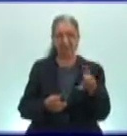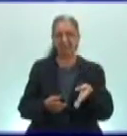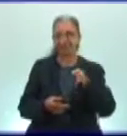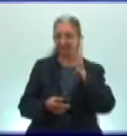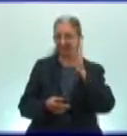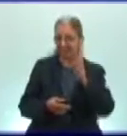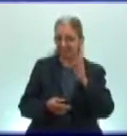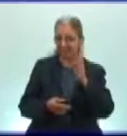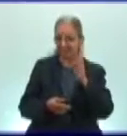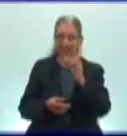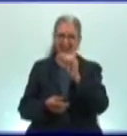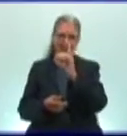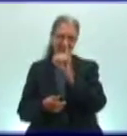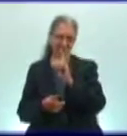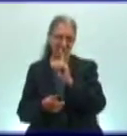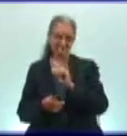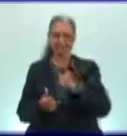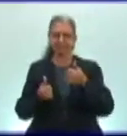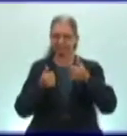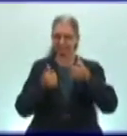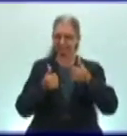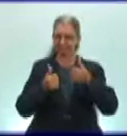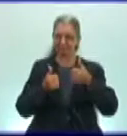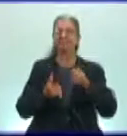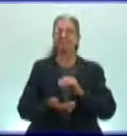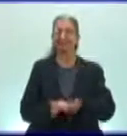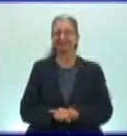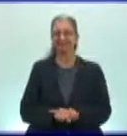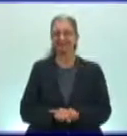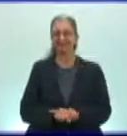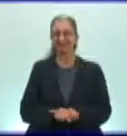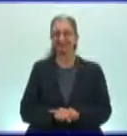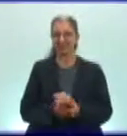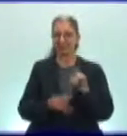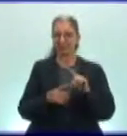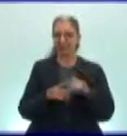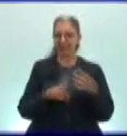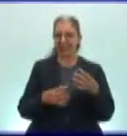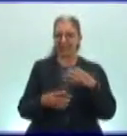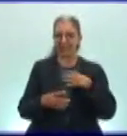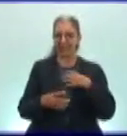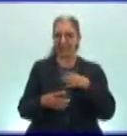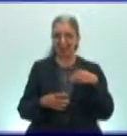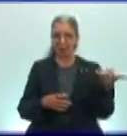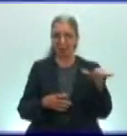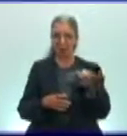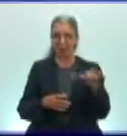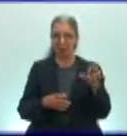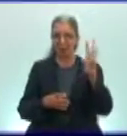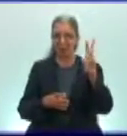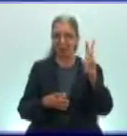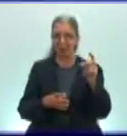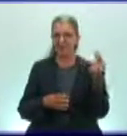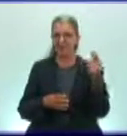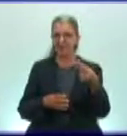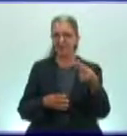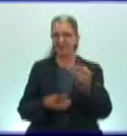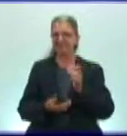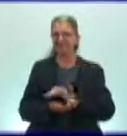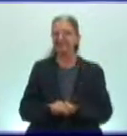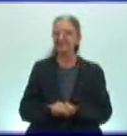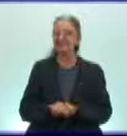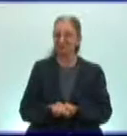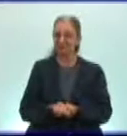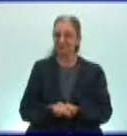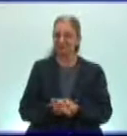elemento químico los núcleos B y D. ¿Por qué? Porque tienen igual número de protones. Fíjense que